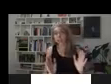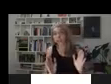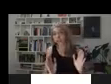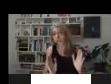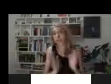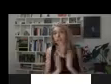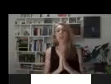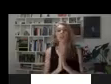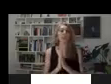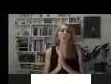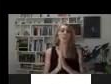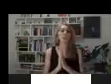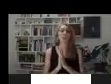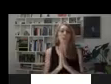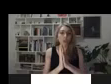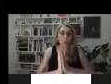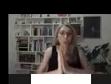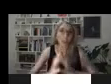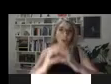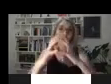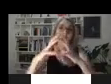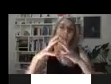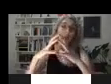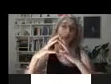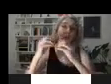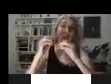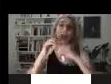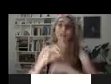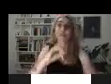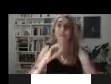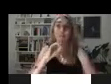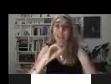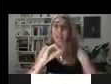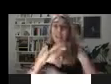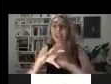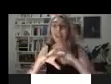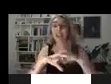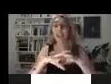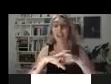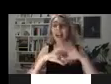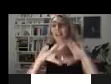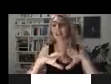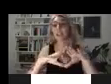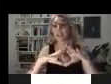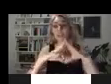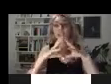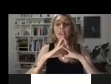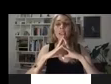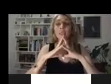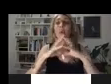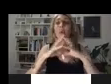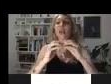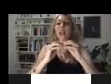tendencia está creciendo. Yo considero que es importante prestarle